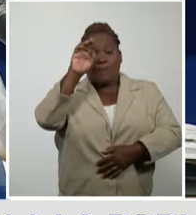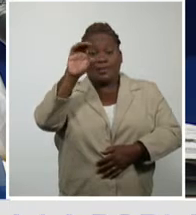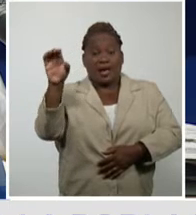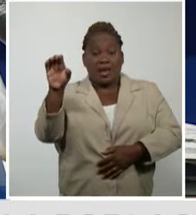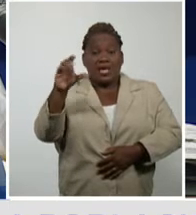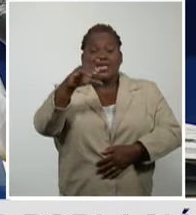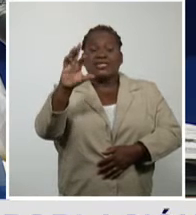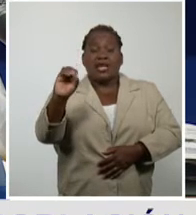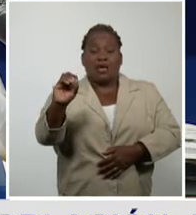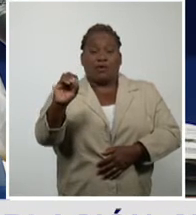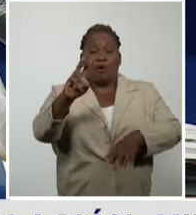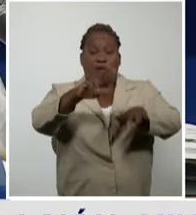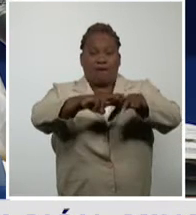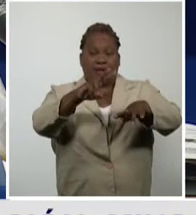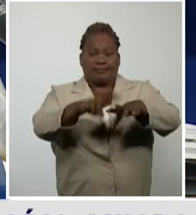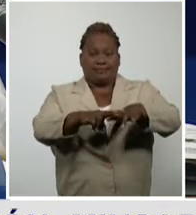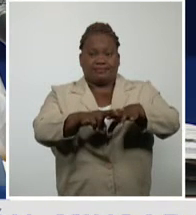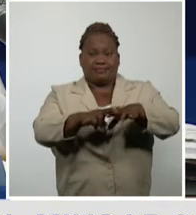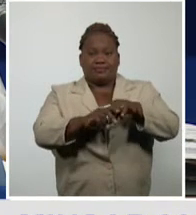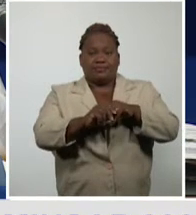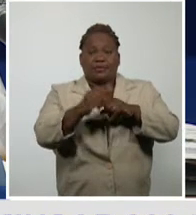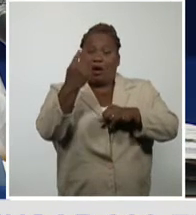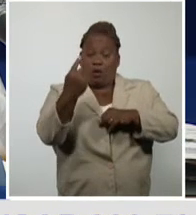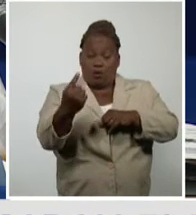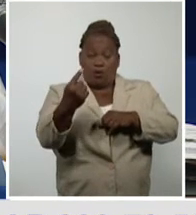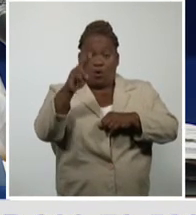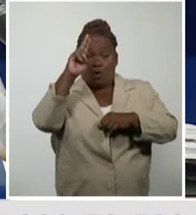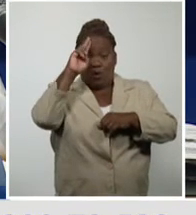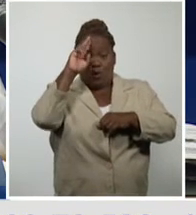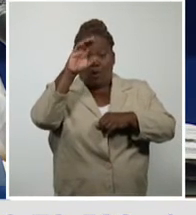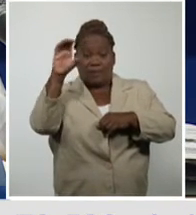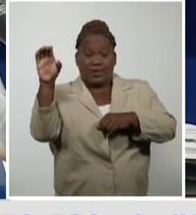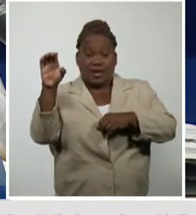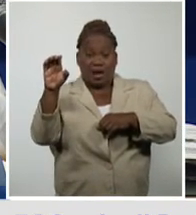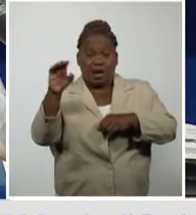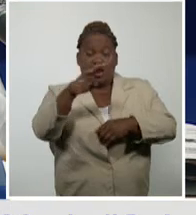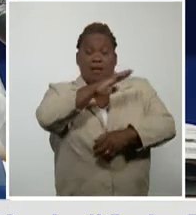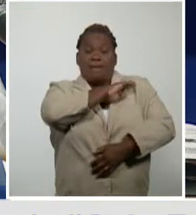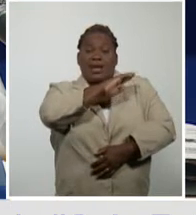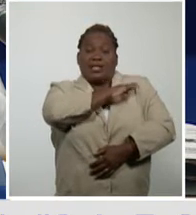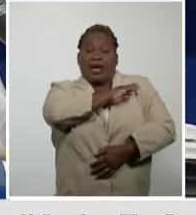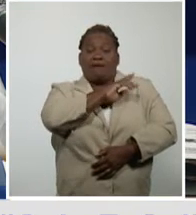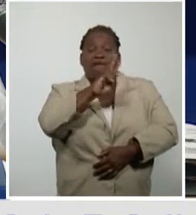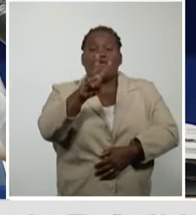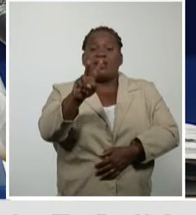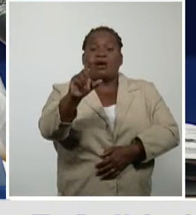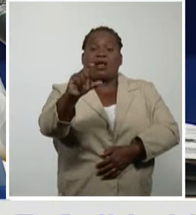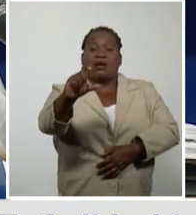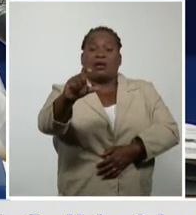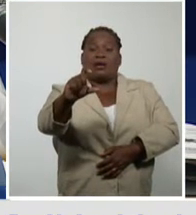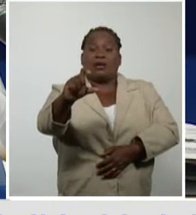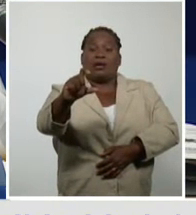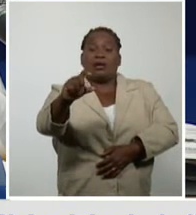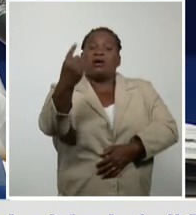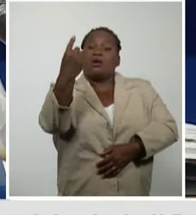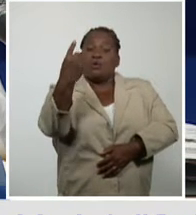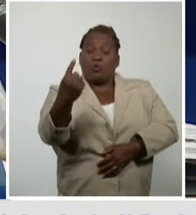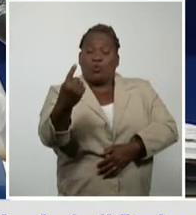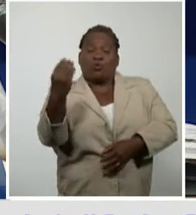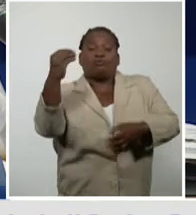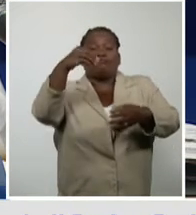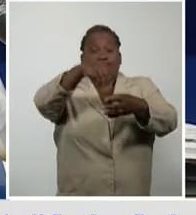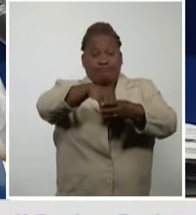de La Habana, uno en el Hospital Militar Manuel Fajardo de Villa Clara, uno que se incorporó